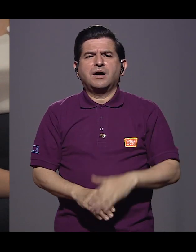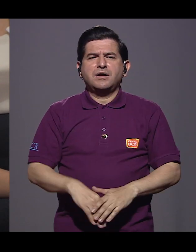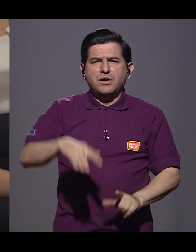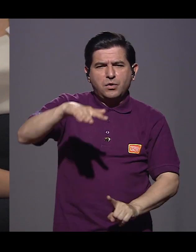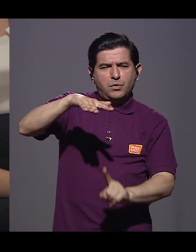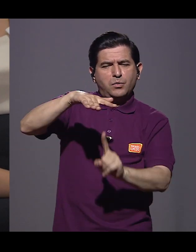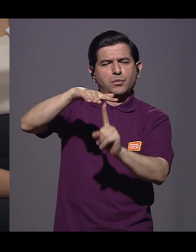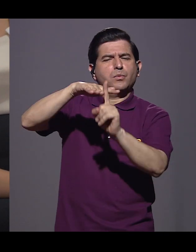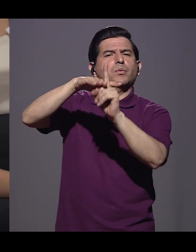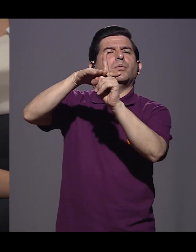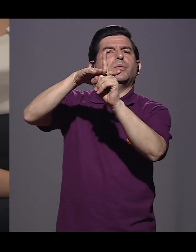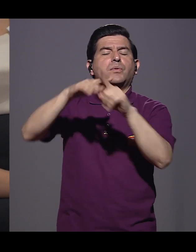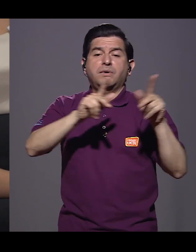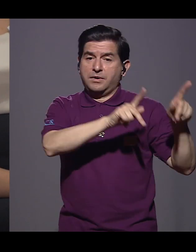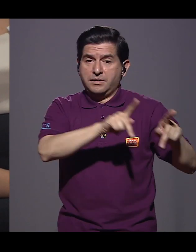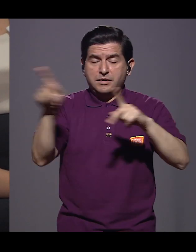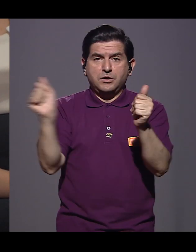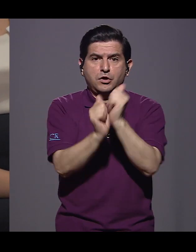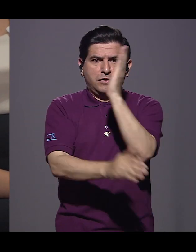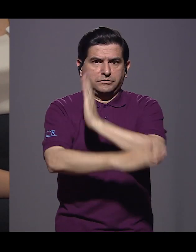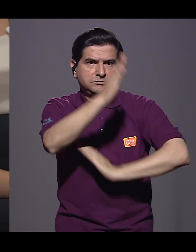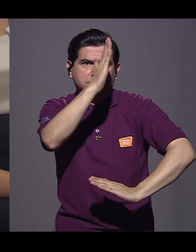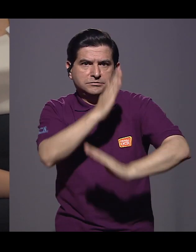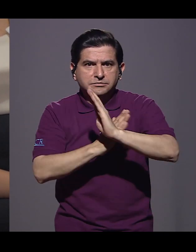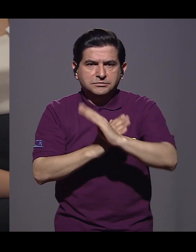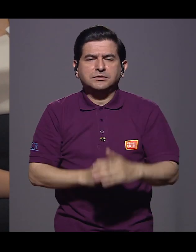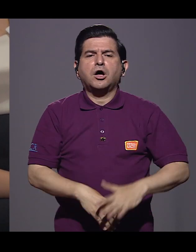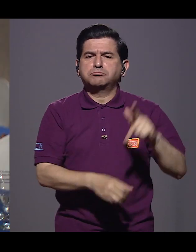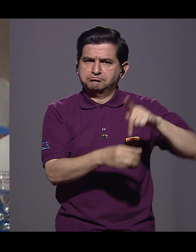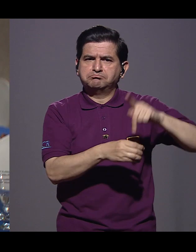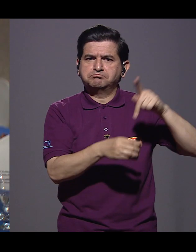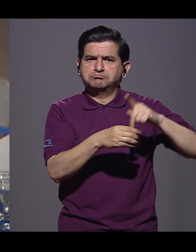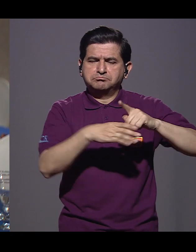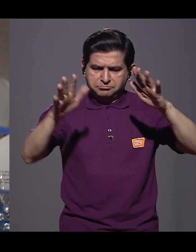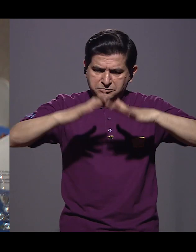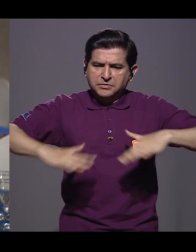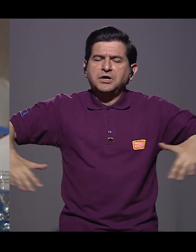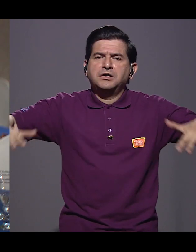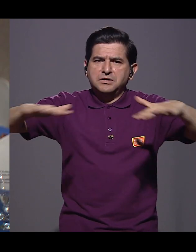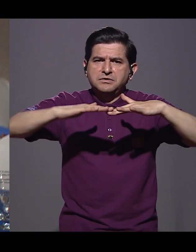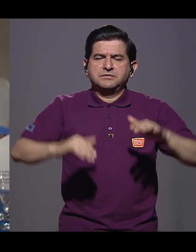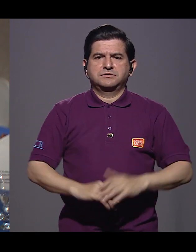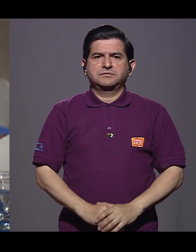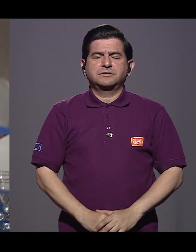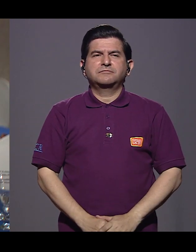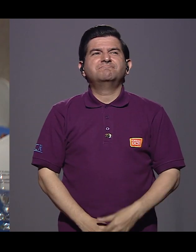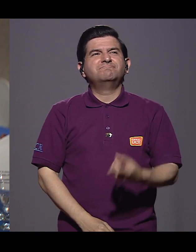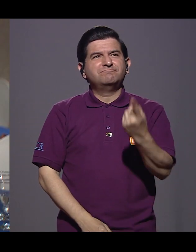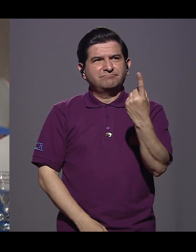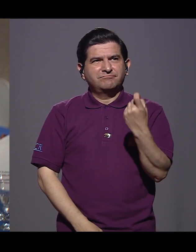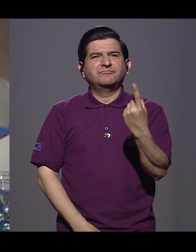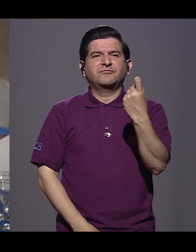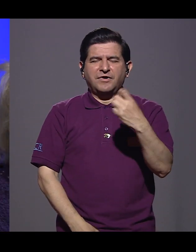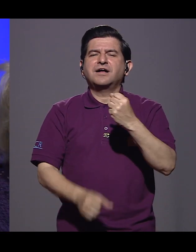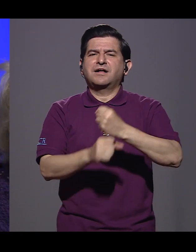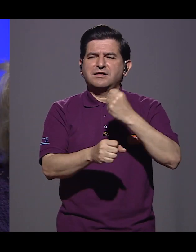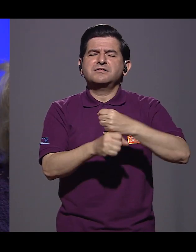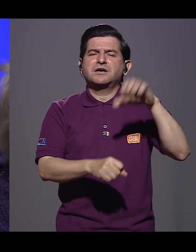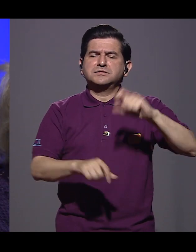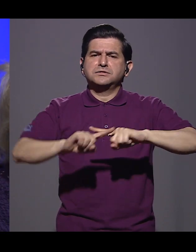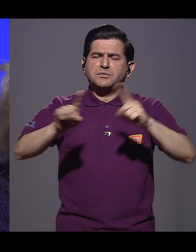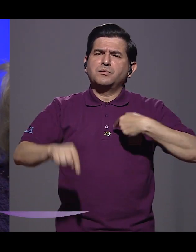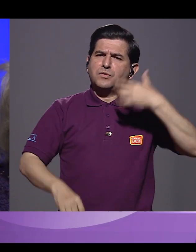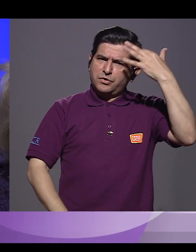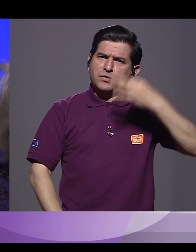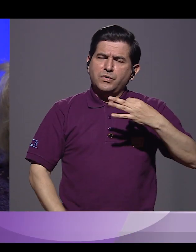va visibilizando a las personas con discapacidad participando en estos espacios. Si bien hace falta mucho por hacer, yo